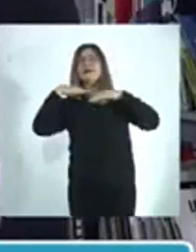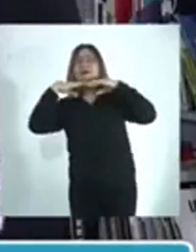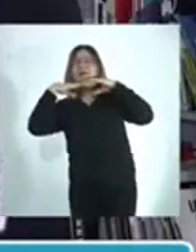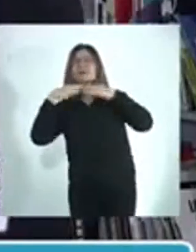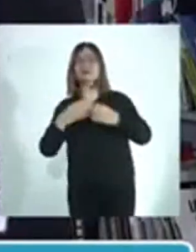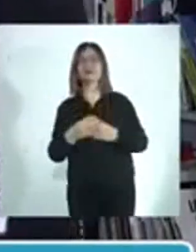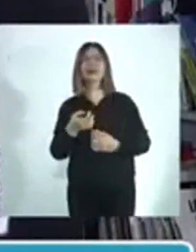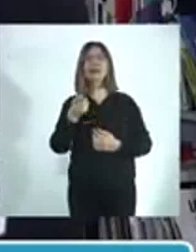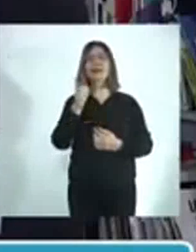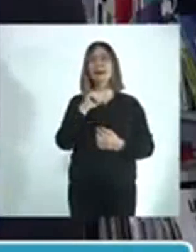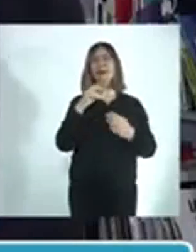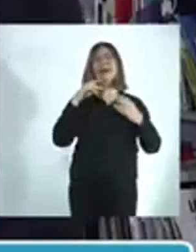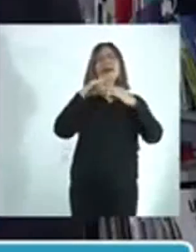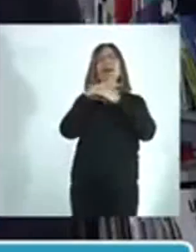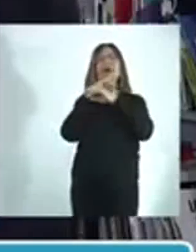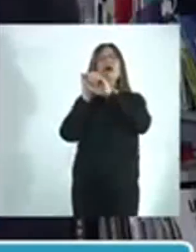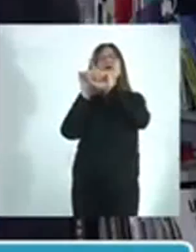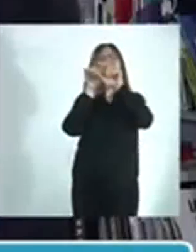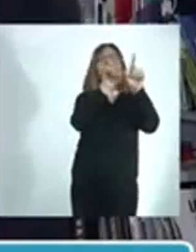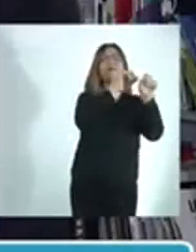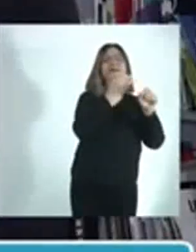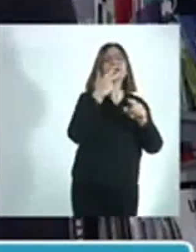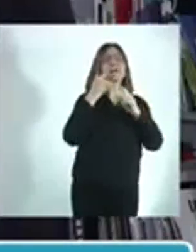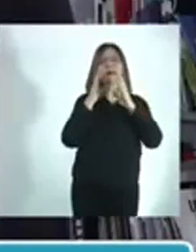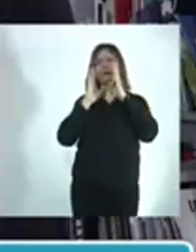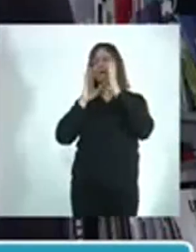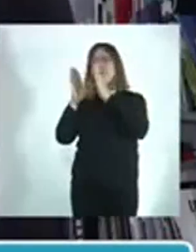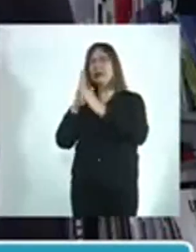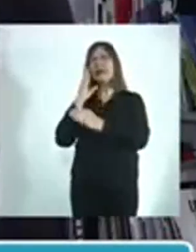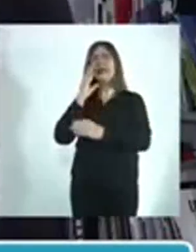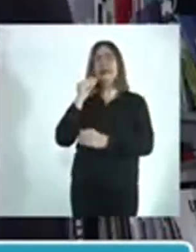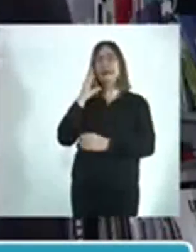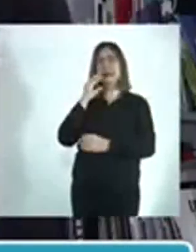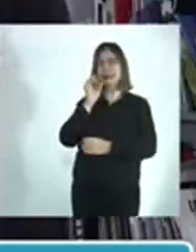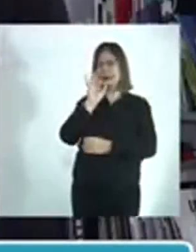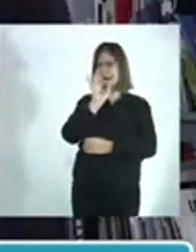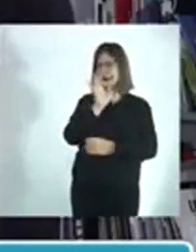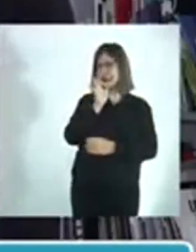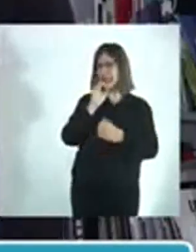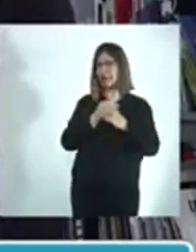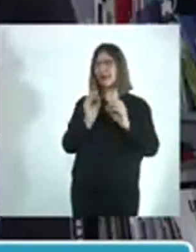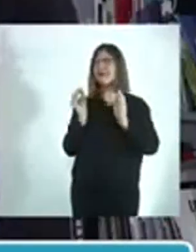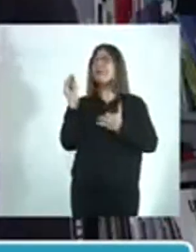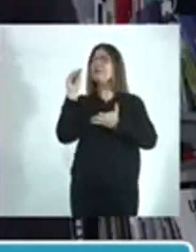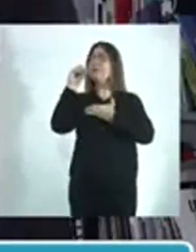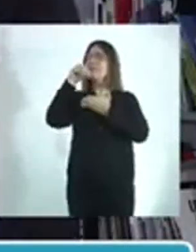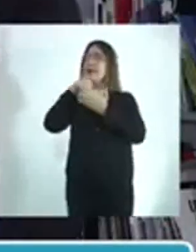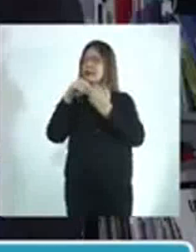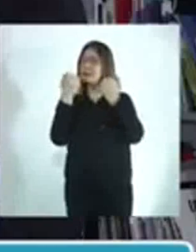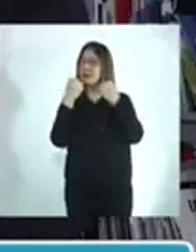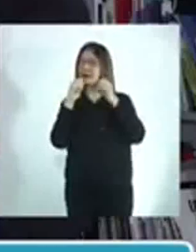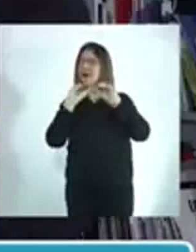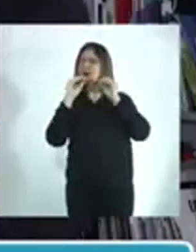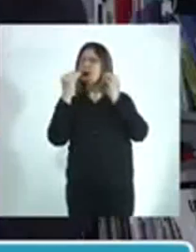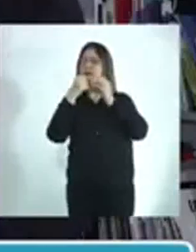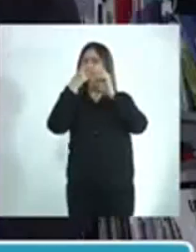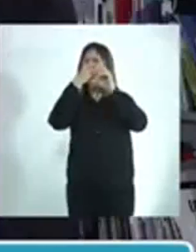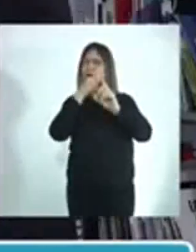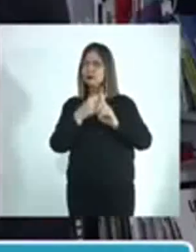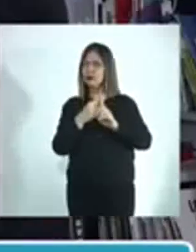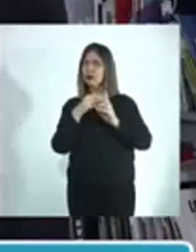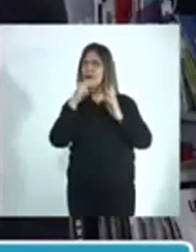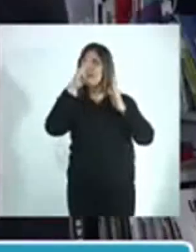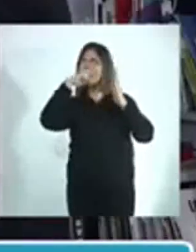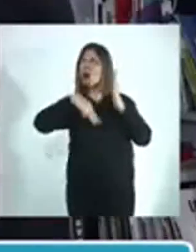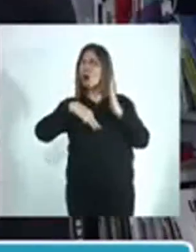los docentes de lenguas extranjeras, puntualmente inglés, que van a tener que hacer 3 módulos más para la aprobación con las